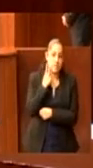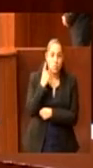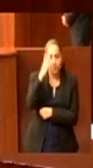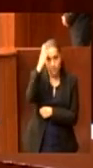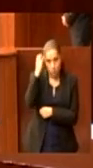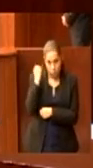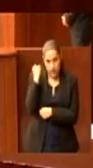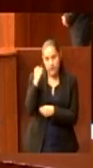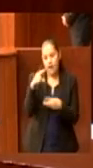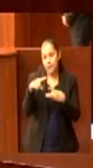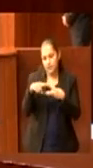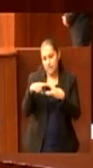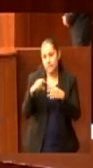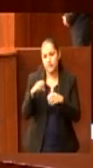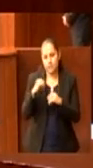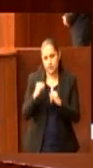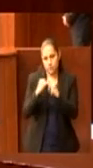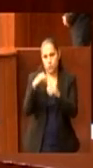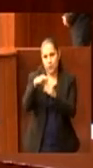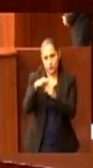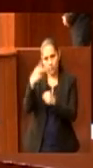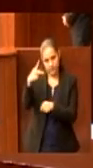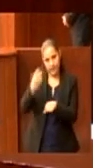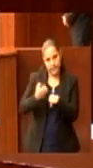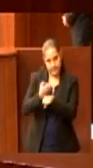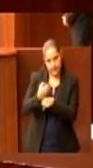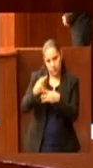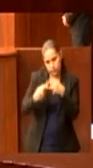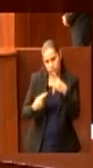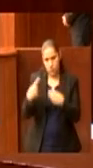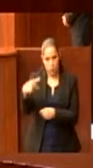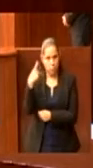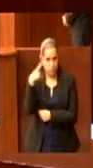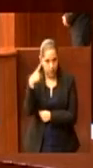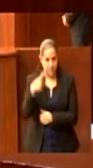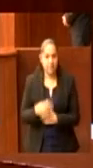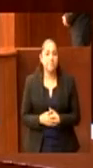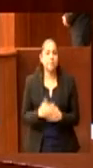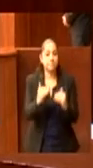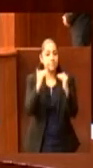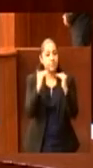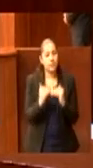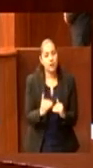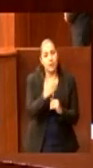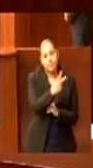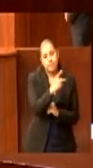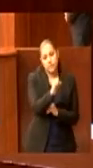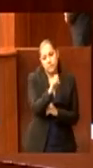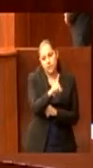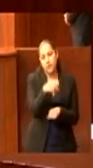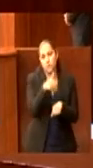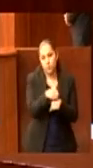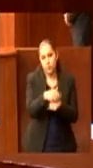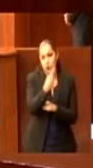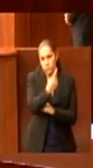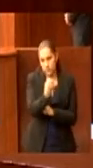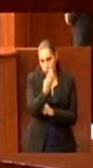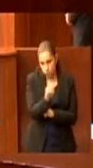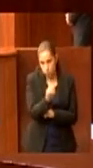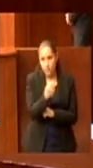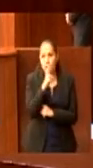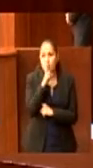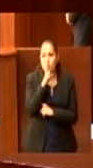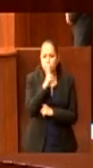estado después finalmente en el procedimiento de órgano distrital 109 se